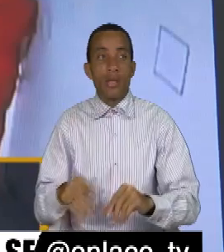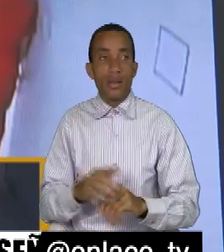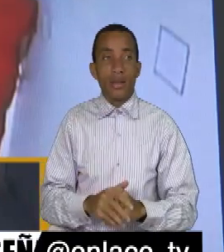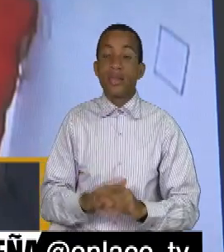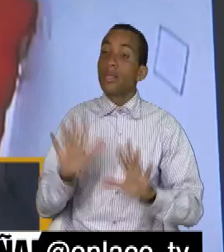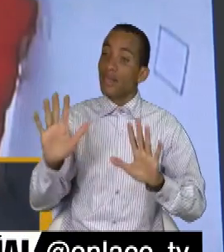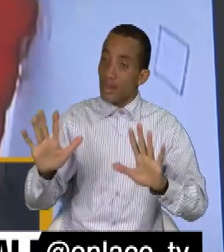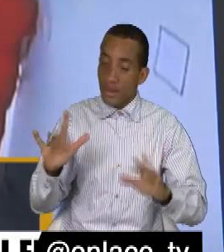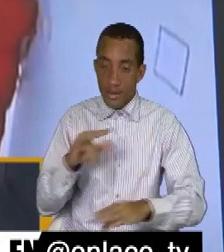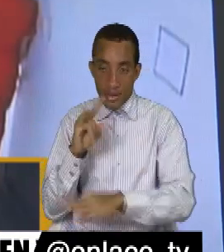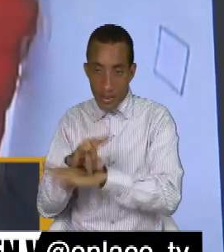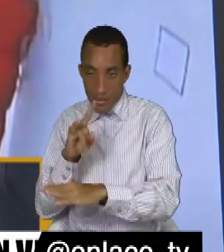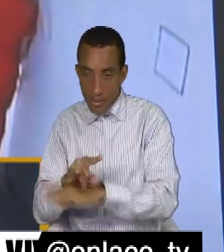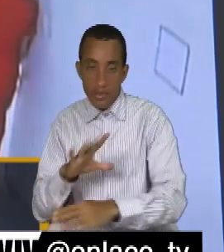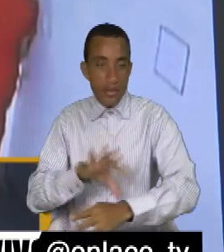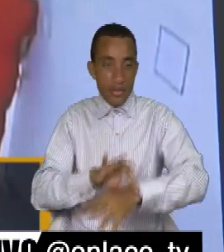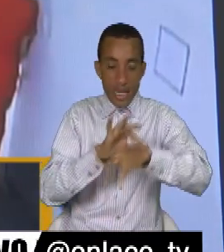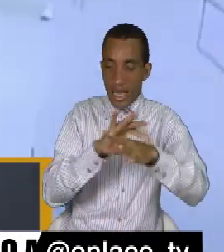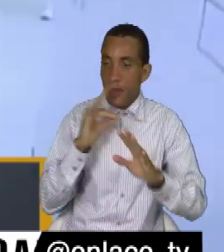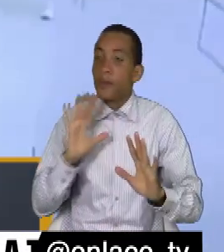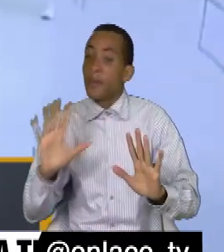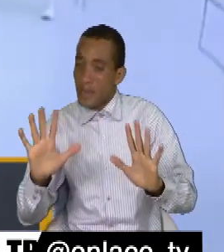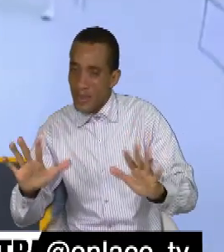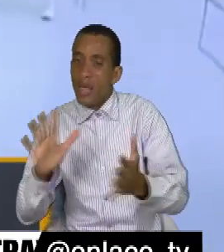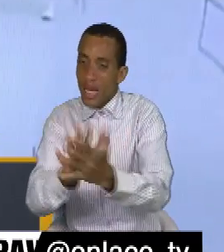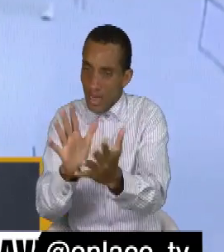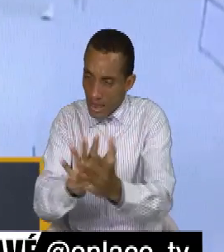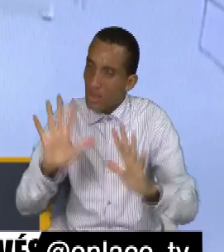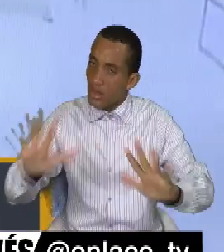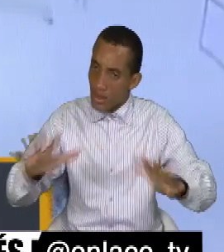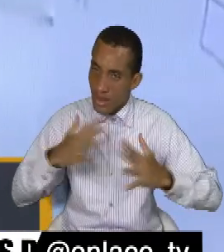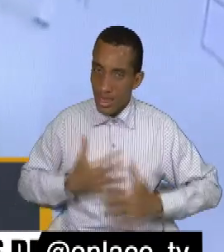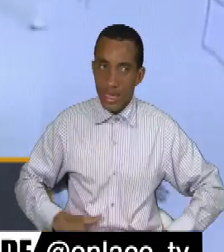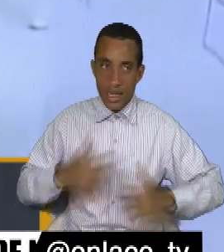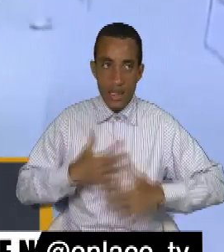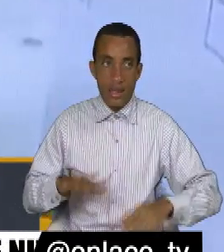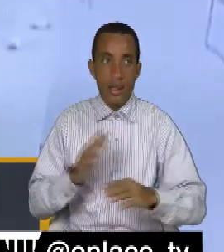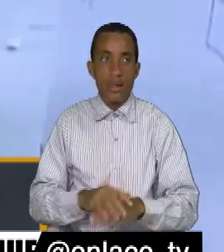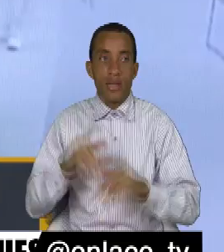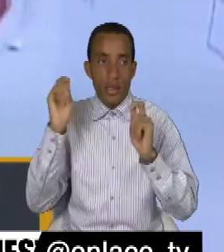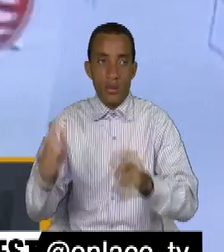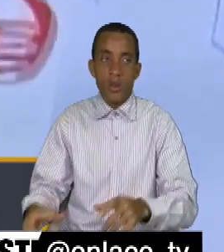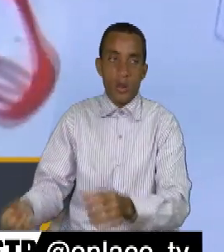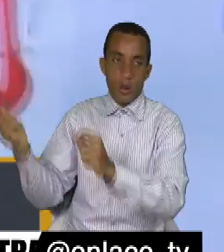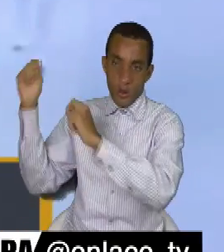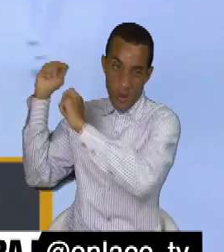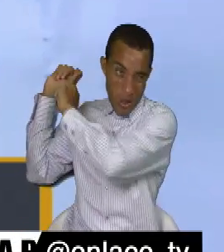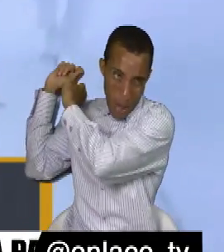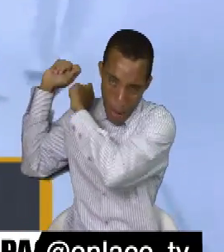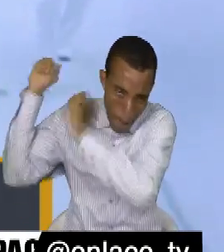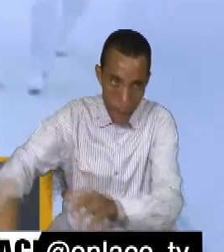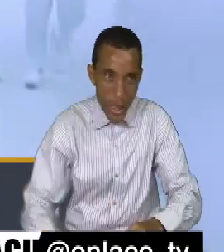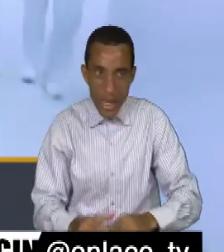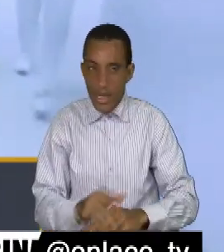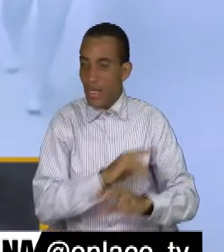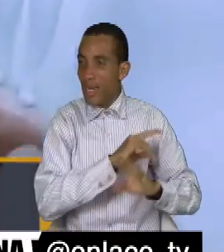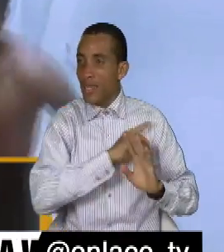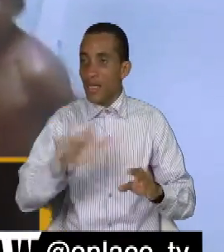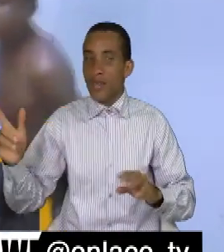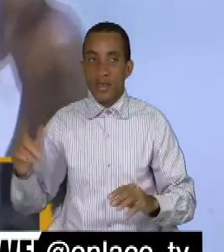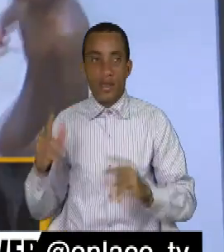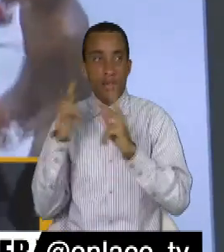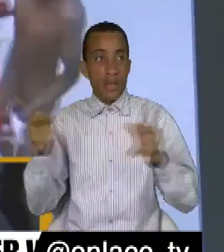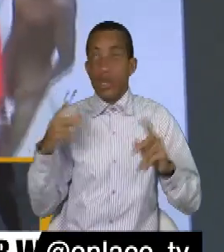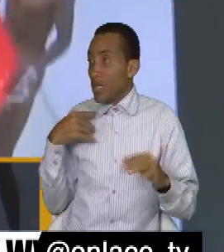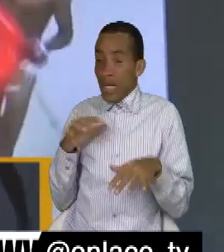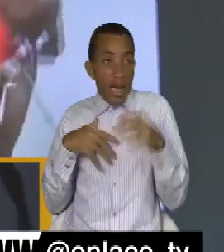al paciente, pero su reacción es aún más violenta. La emprende contra el celador con una silla plástica, mientras las otras personas buscan